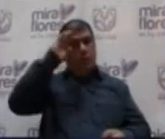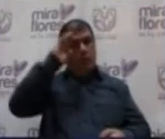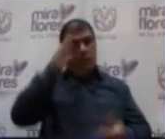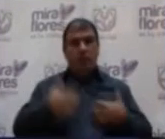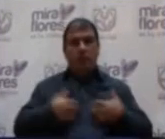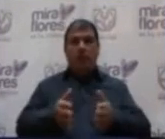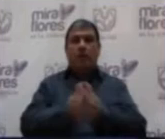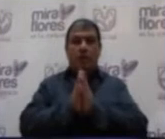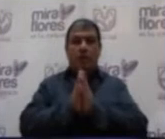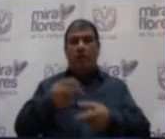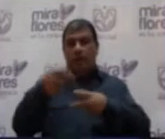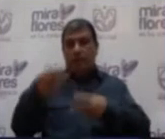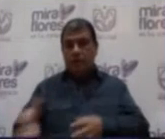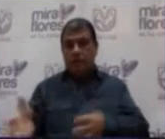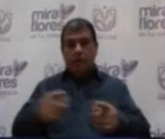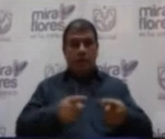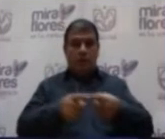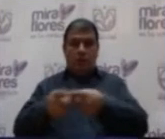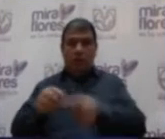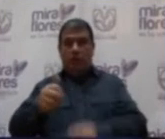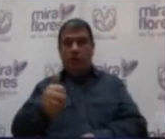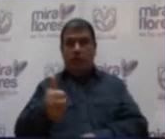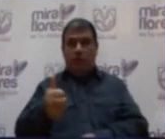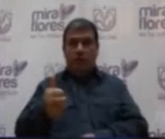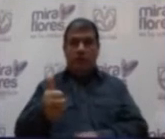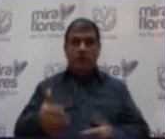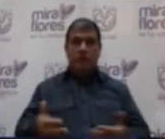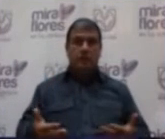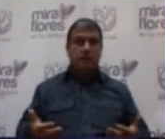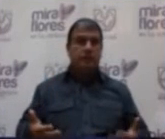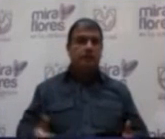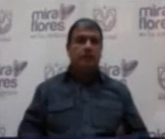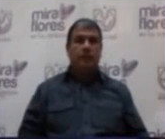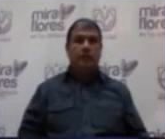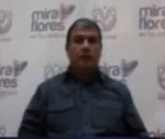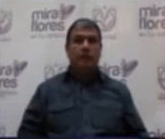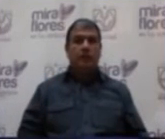pedido de vecinos de la cuadra 10, en la que